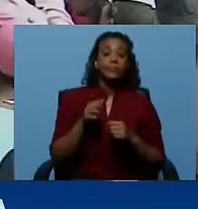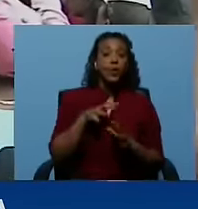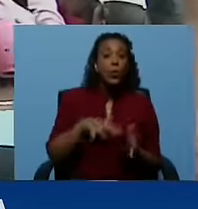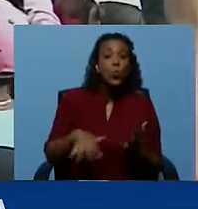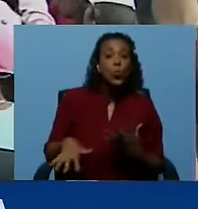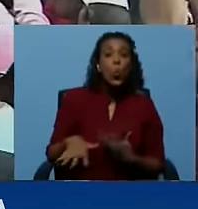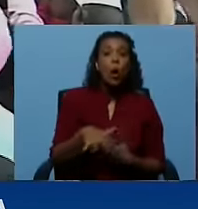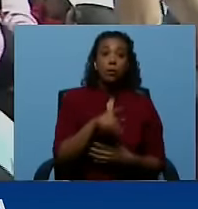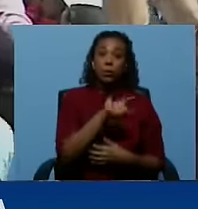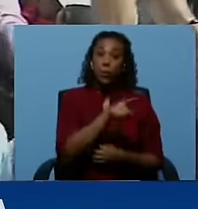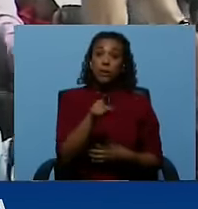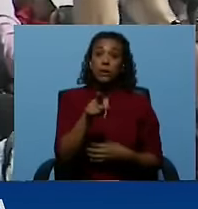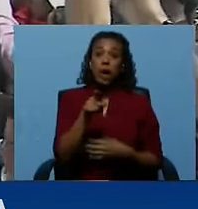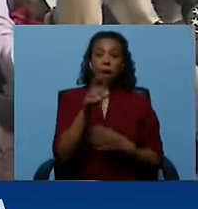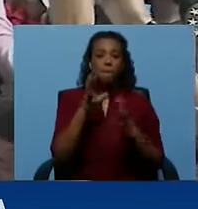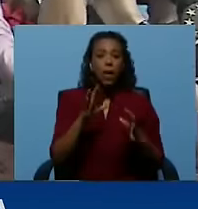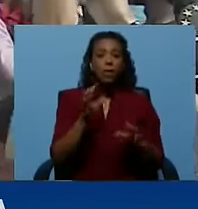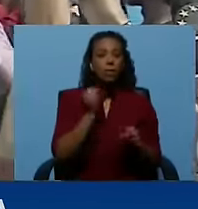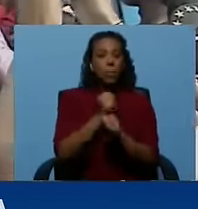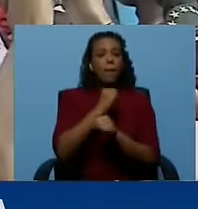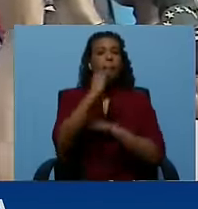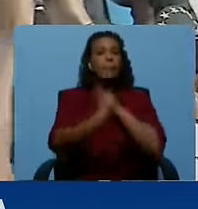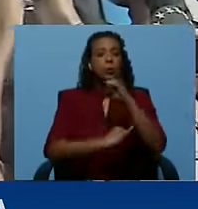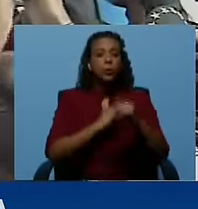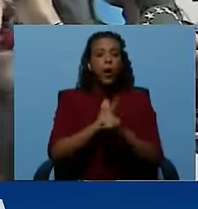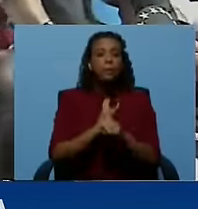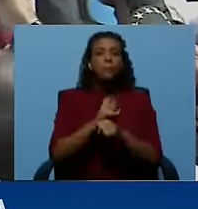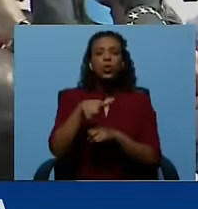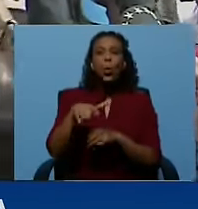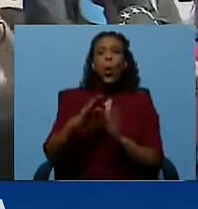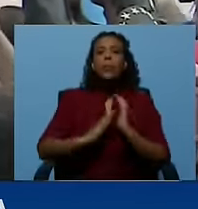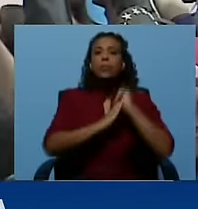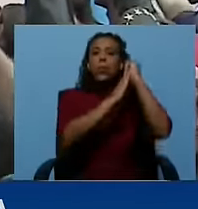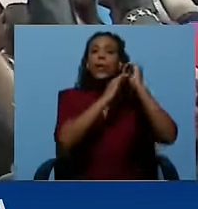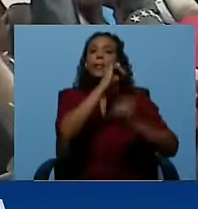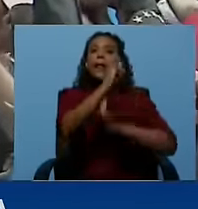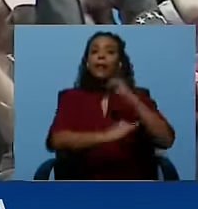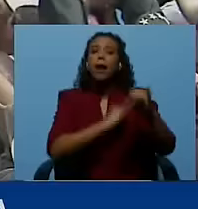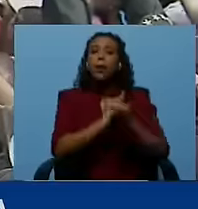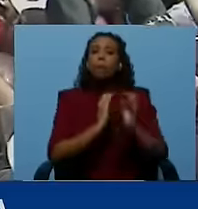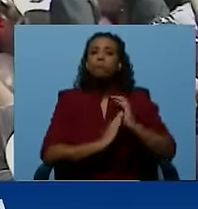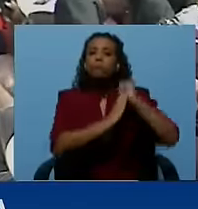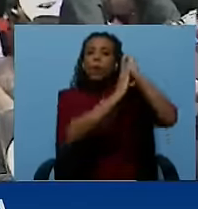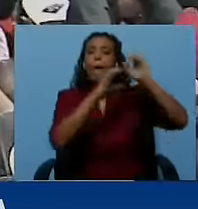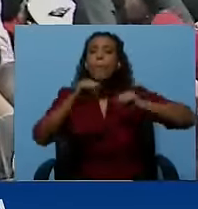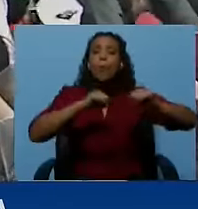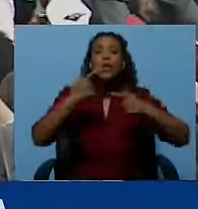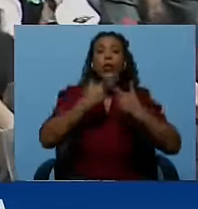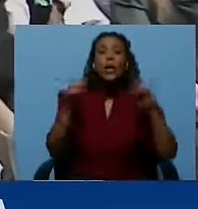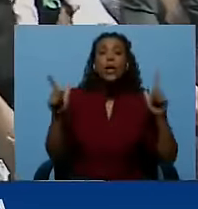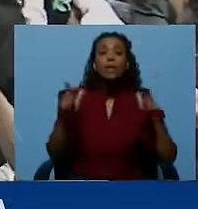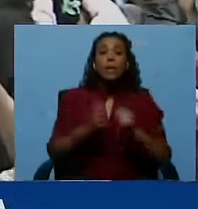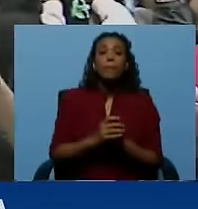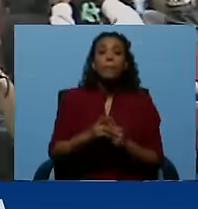eso ocurra, tenemos que hacer un trabajo internacional. ¿Dónde están los delegados internacionales? Mira, aquí está el Movimiento Libre de